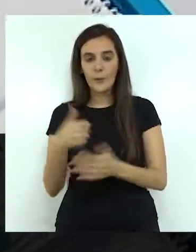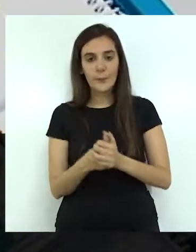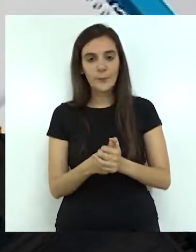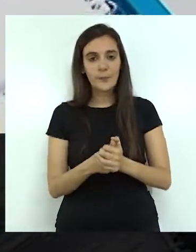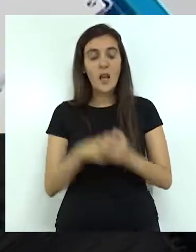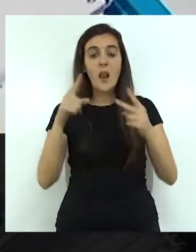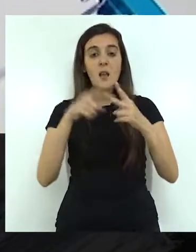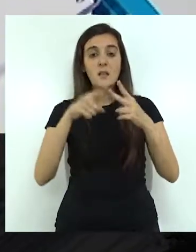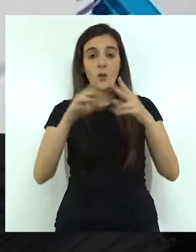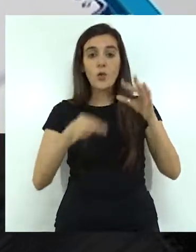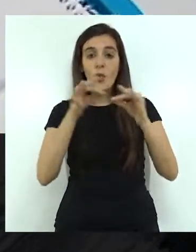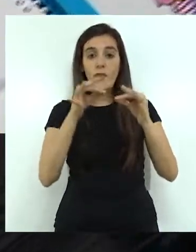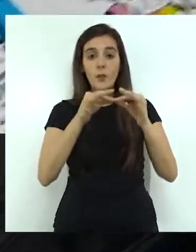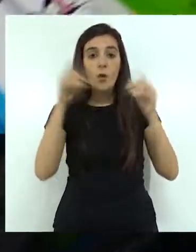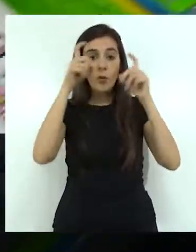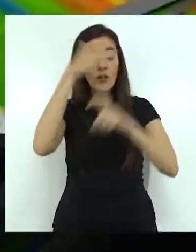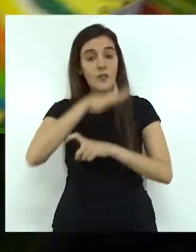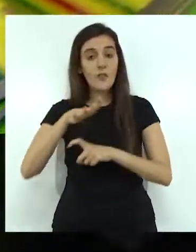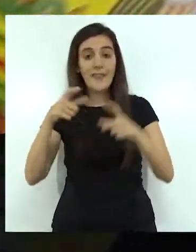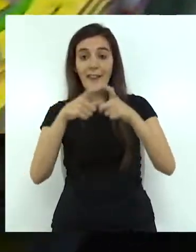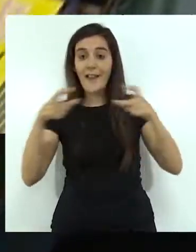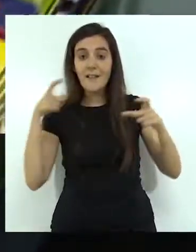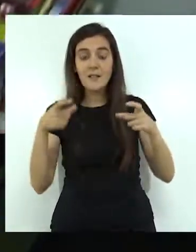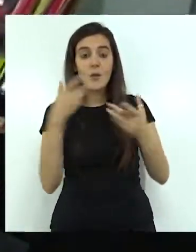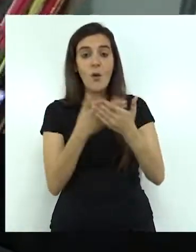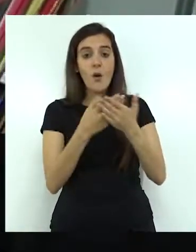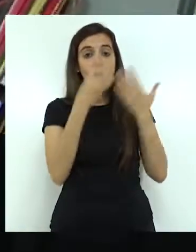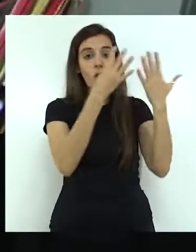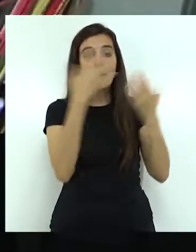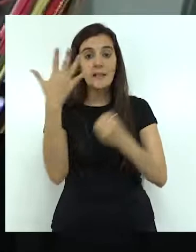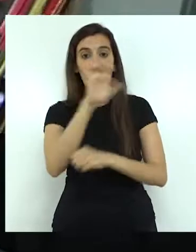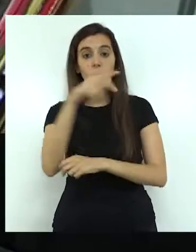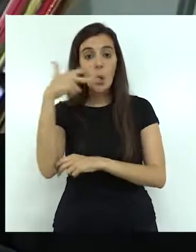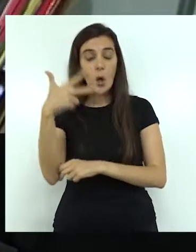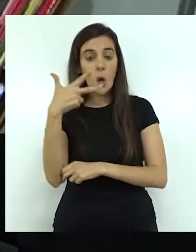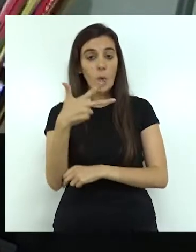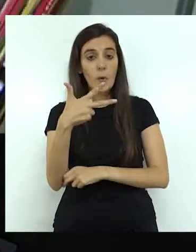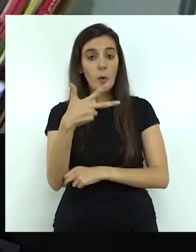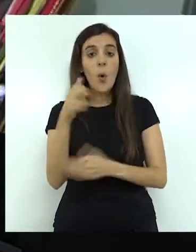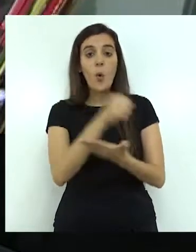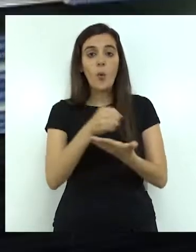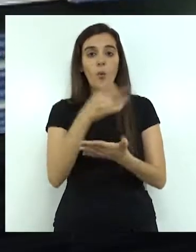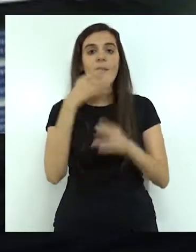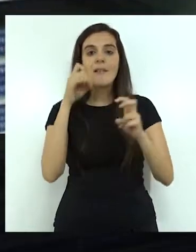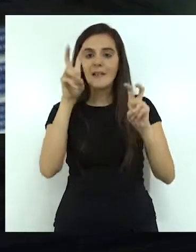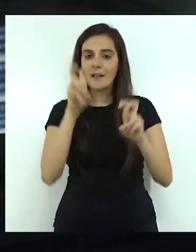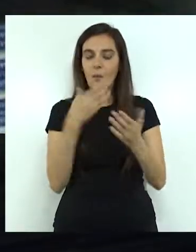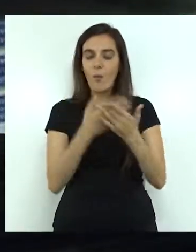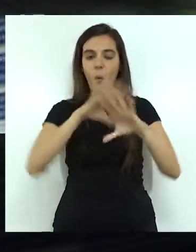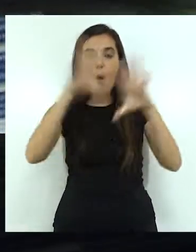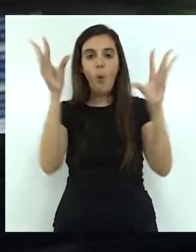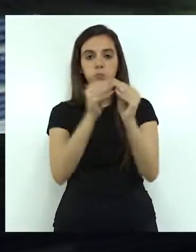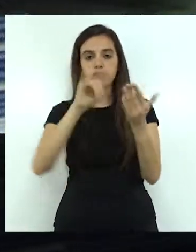el cheque-libro tendrá un valor de 95 euros y cubrirá al menos el valor del método globalizado y en su caso material didáctico